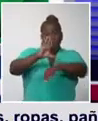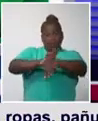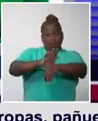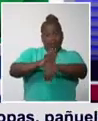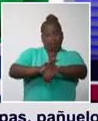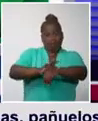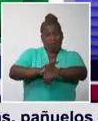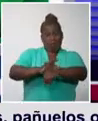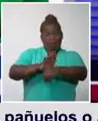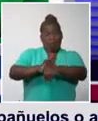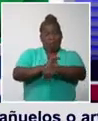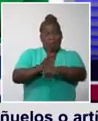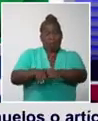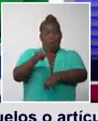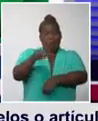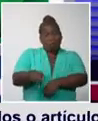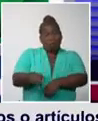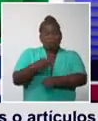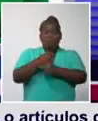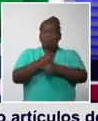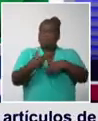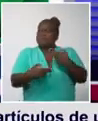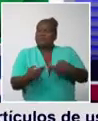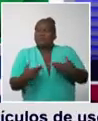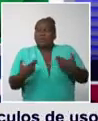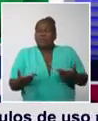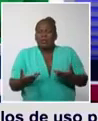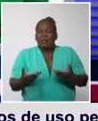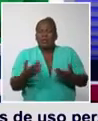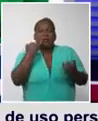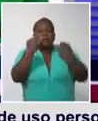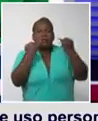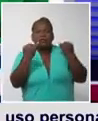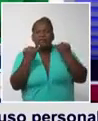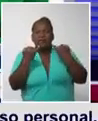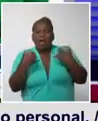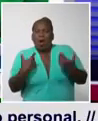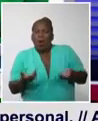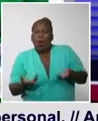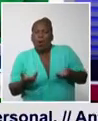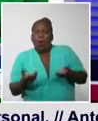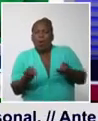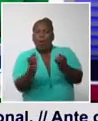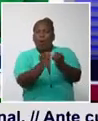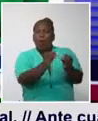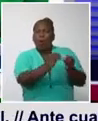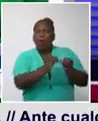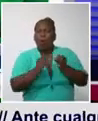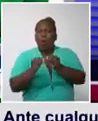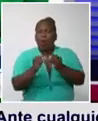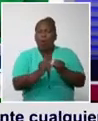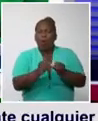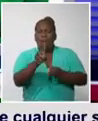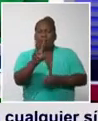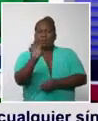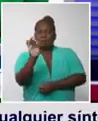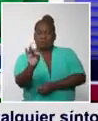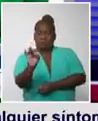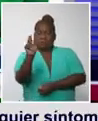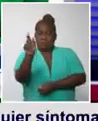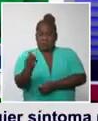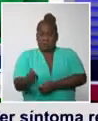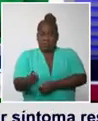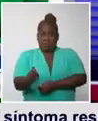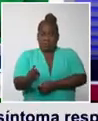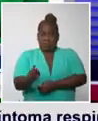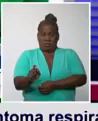todavía para poder identificar la fuente de infección de 27 de los pacientes diagnosticados en